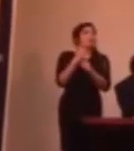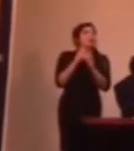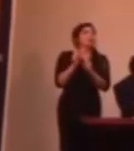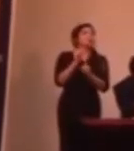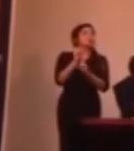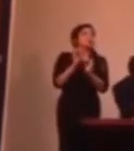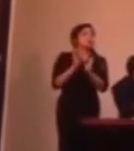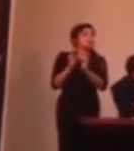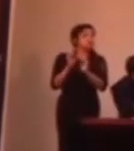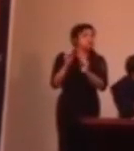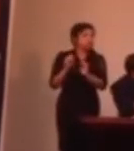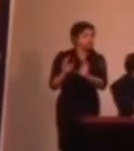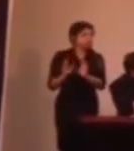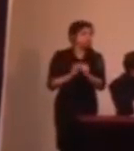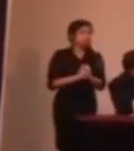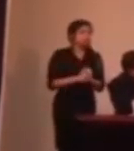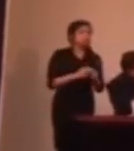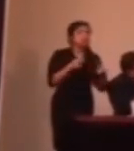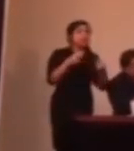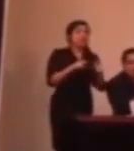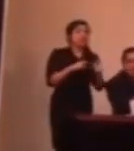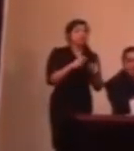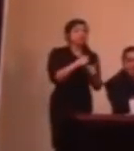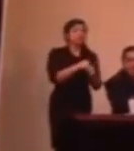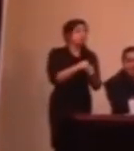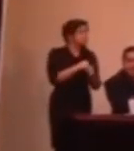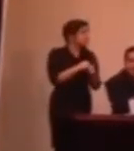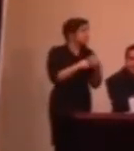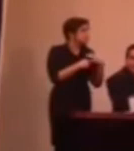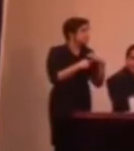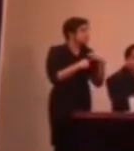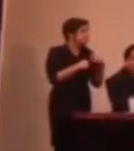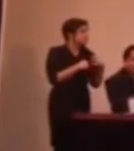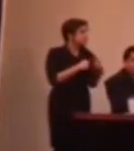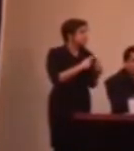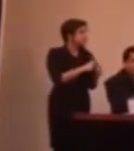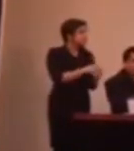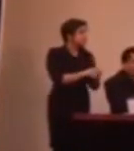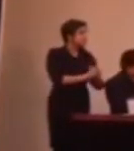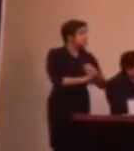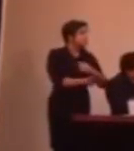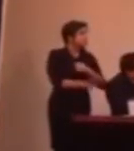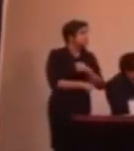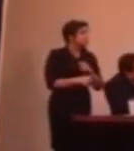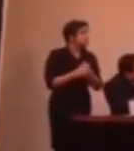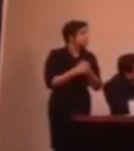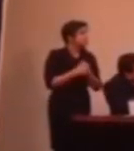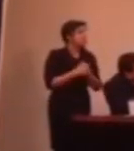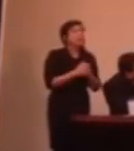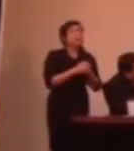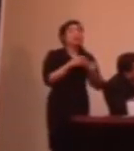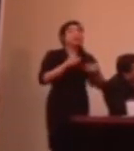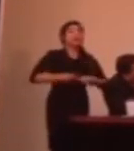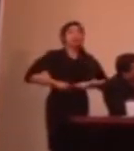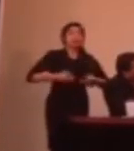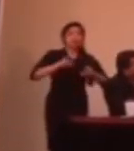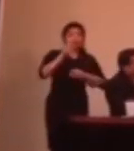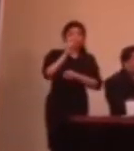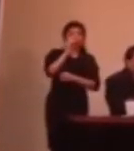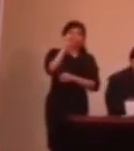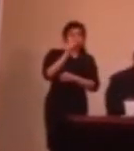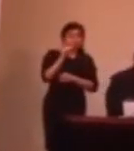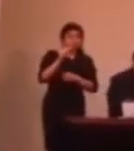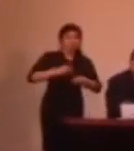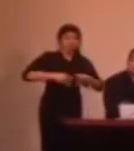que contempla una directriz que el presidente Luis Guillermo Solís y el ministro de Hacienda, Elio Fallas, firmaron este martes para ahorrar 42